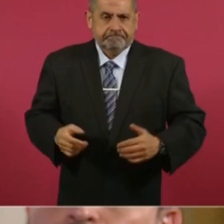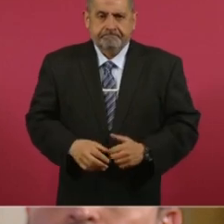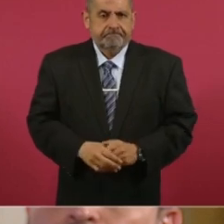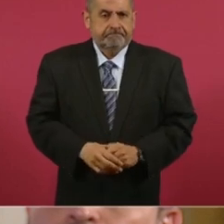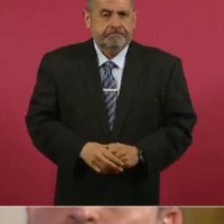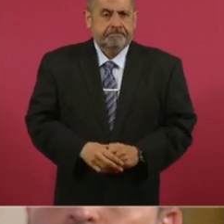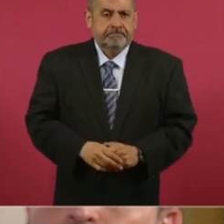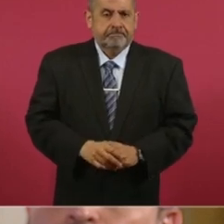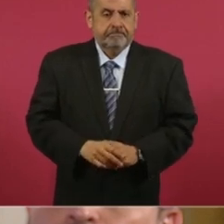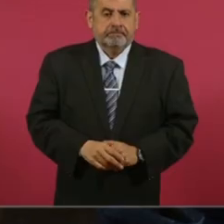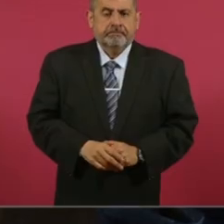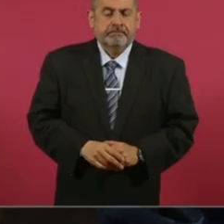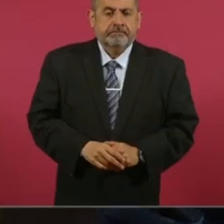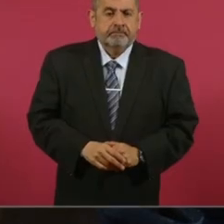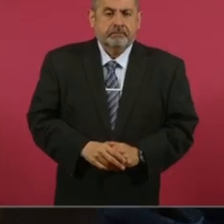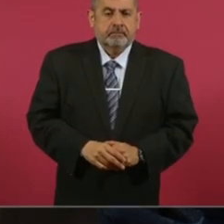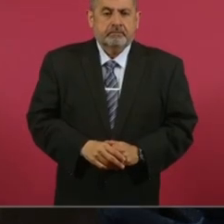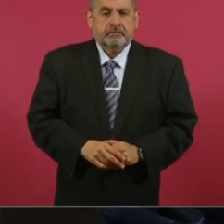a